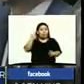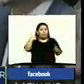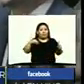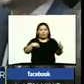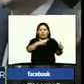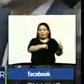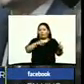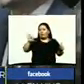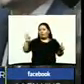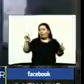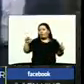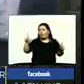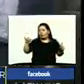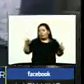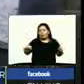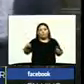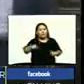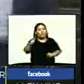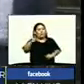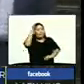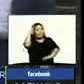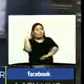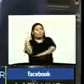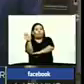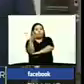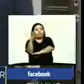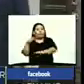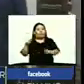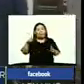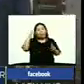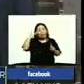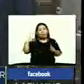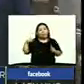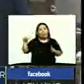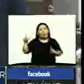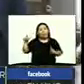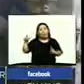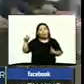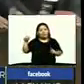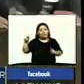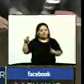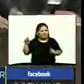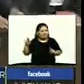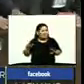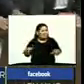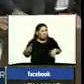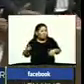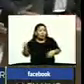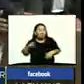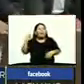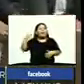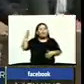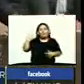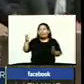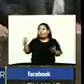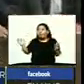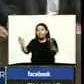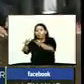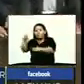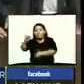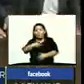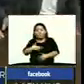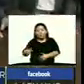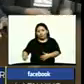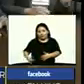Félix Ulloa, y con la canciller de la República, Alexandra Gil Tinoco. La visita es resultado de la reunión del presidente Nayib Bukele con el